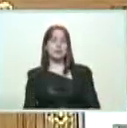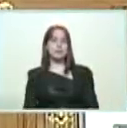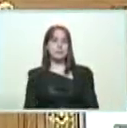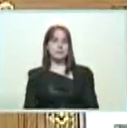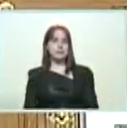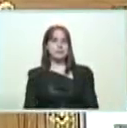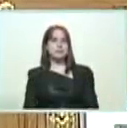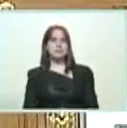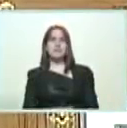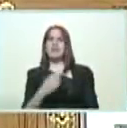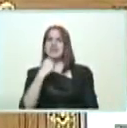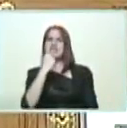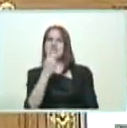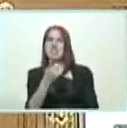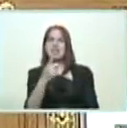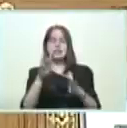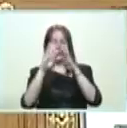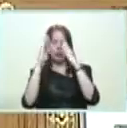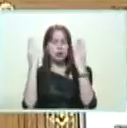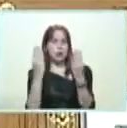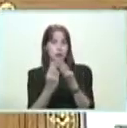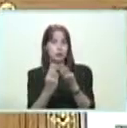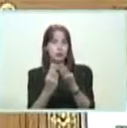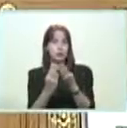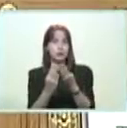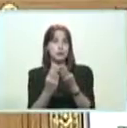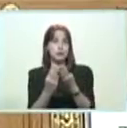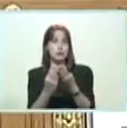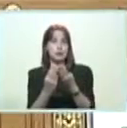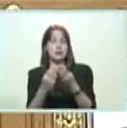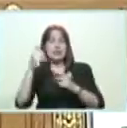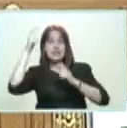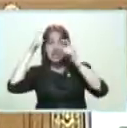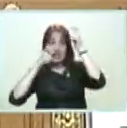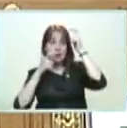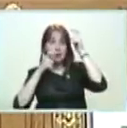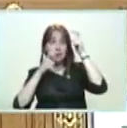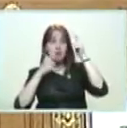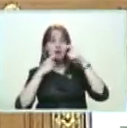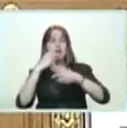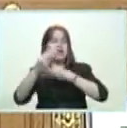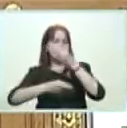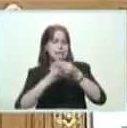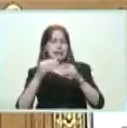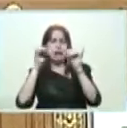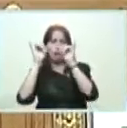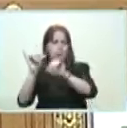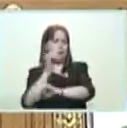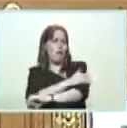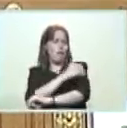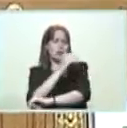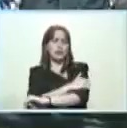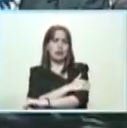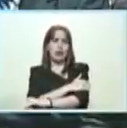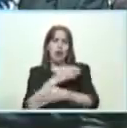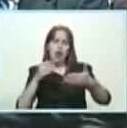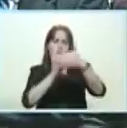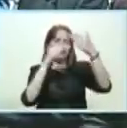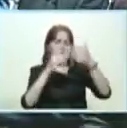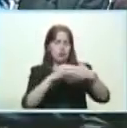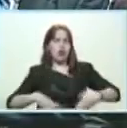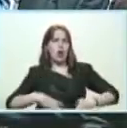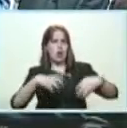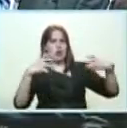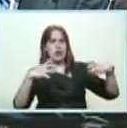¿Qué se estaría diciendo en el mundo si el chavismo hiciera lo mismo que ha hecho la derecha y la oposición y los ricos de este